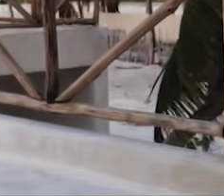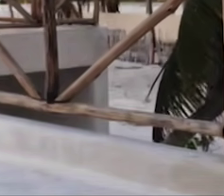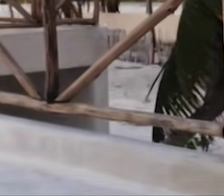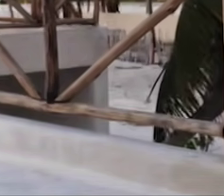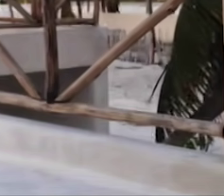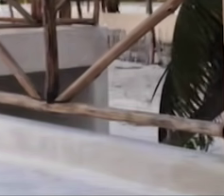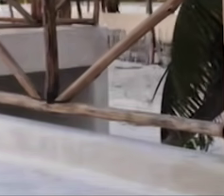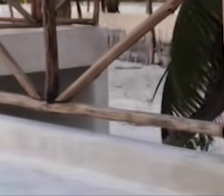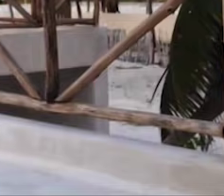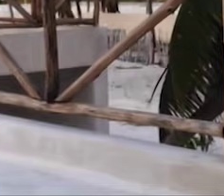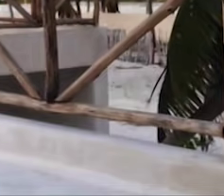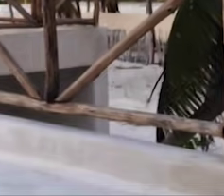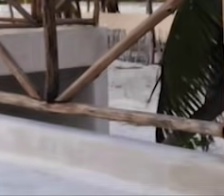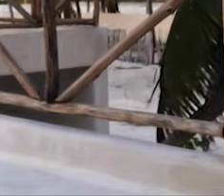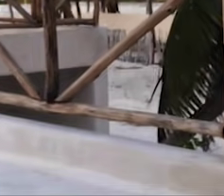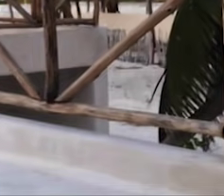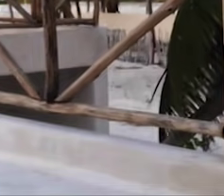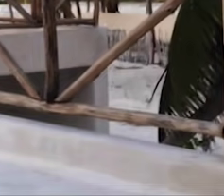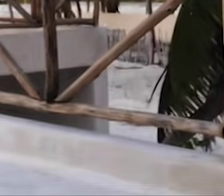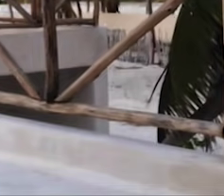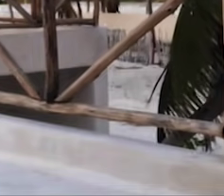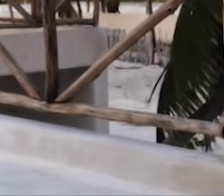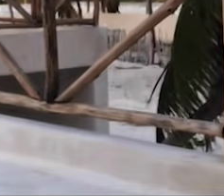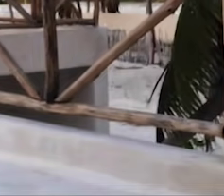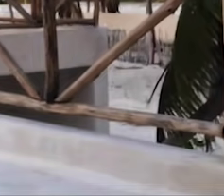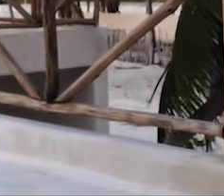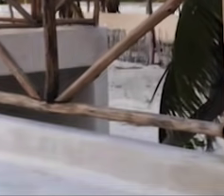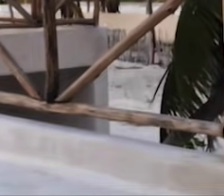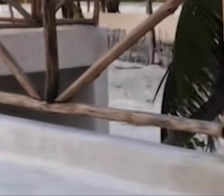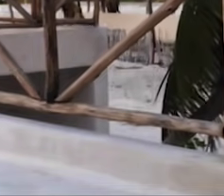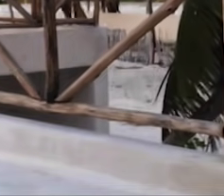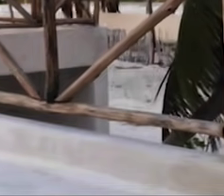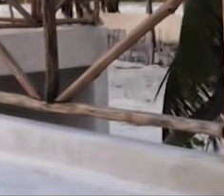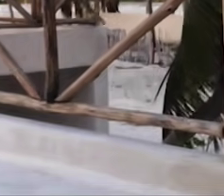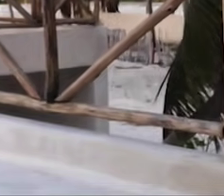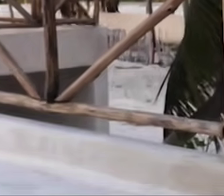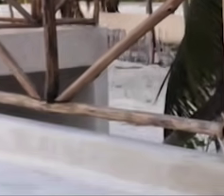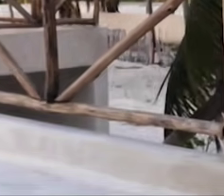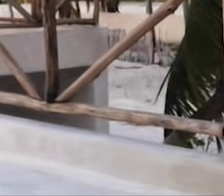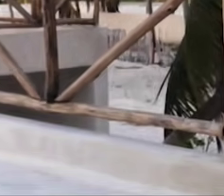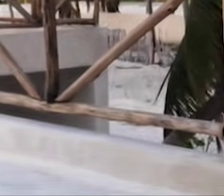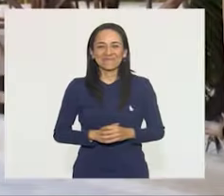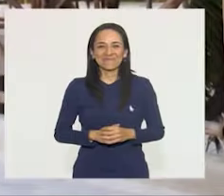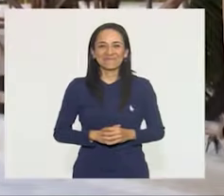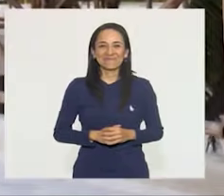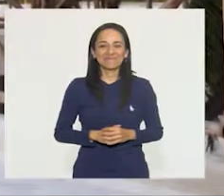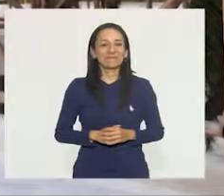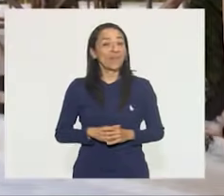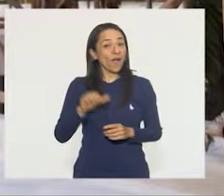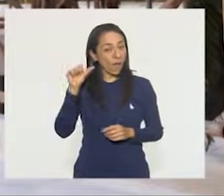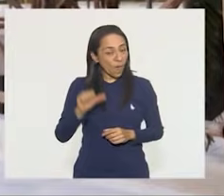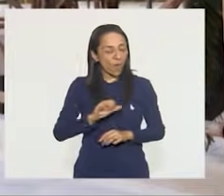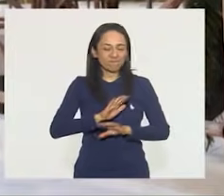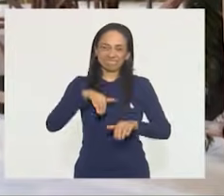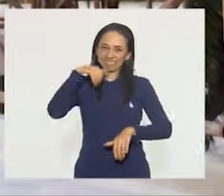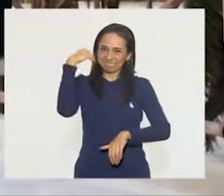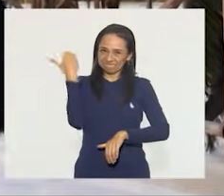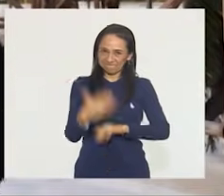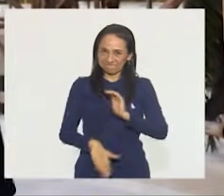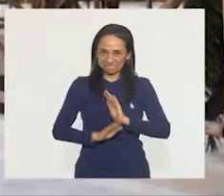¡5, 4, 3, 2, 1! ¡Eso fue todo por el día de hoy!